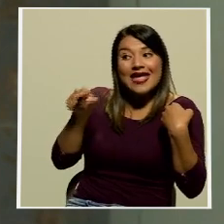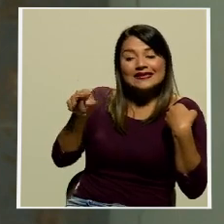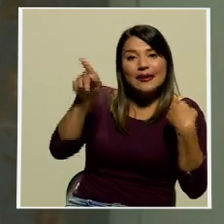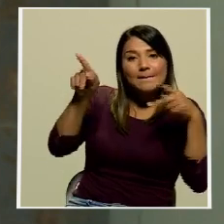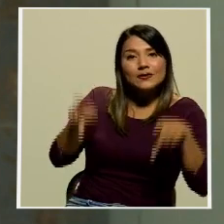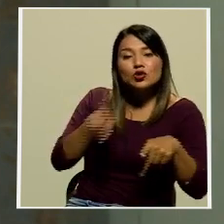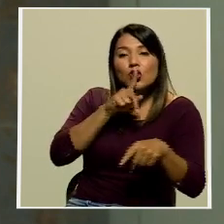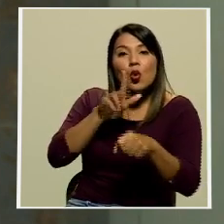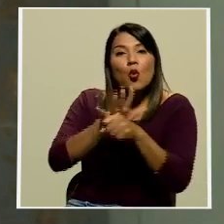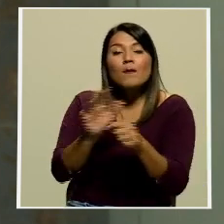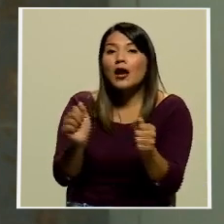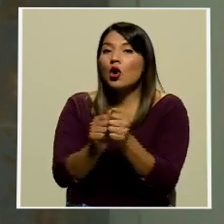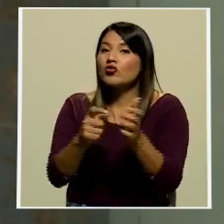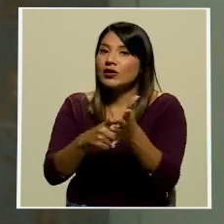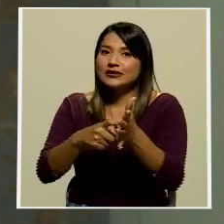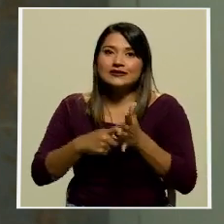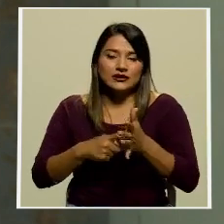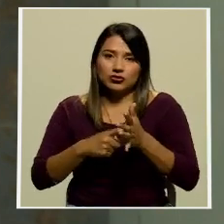comportamiento